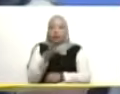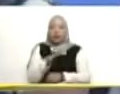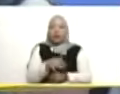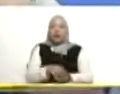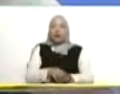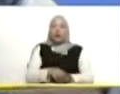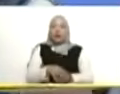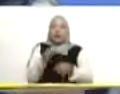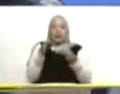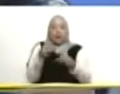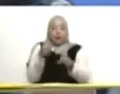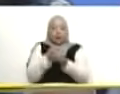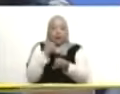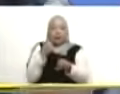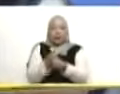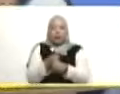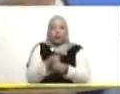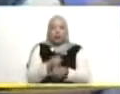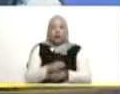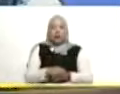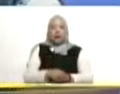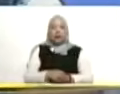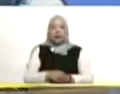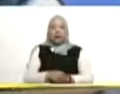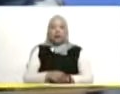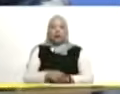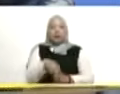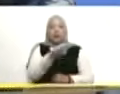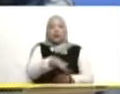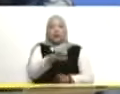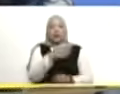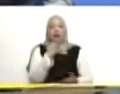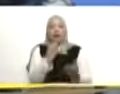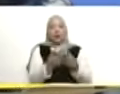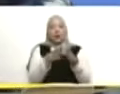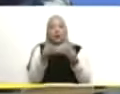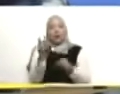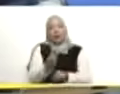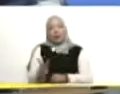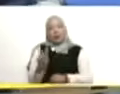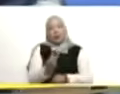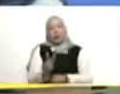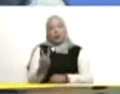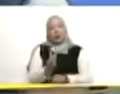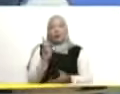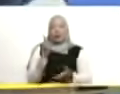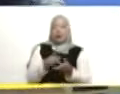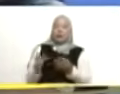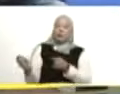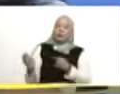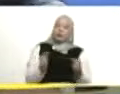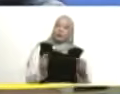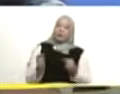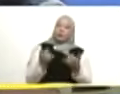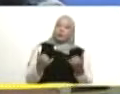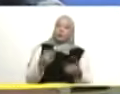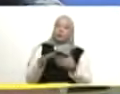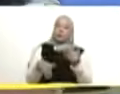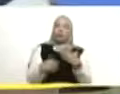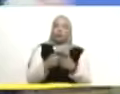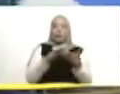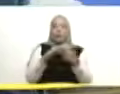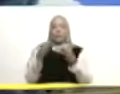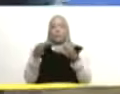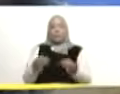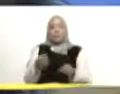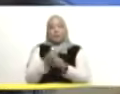allí más de 1,000 delegados y delegadas por todo el territorio nacional debatieron y llegaron a estas conclusiones,